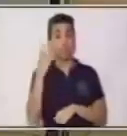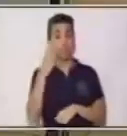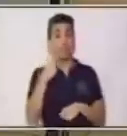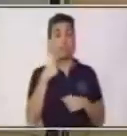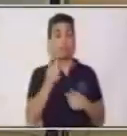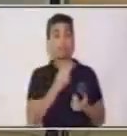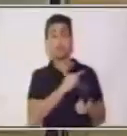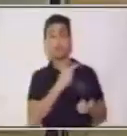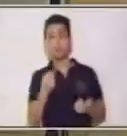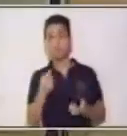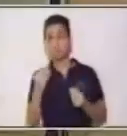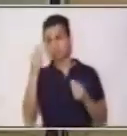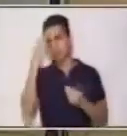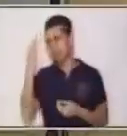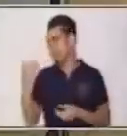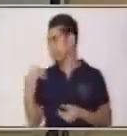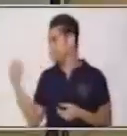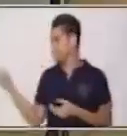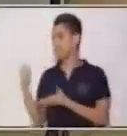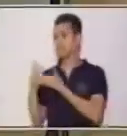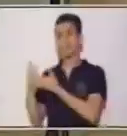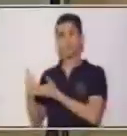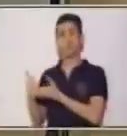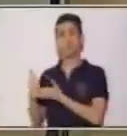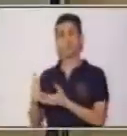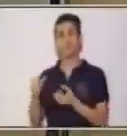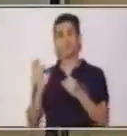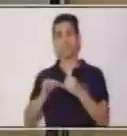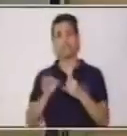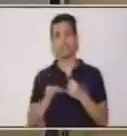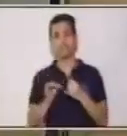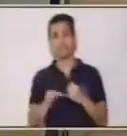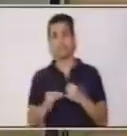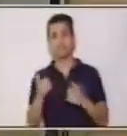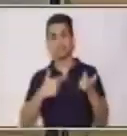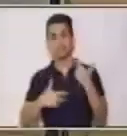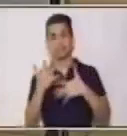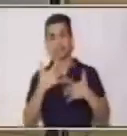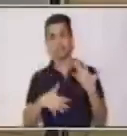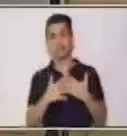recomendaciones. Agradecemos a Mauricio, quien nos acompañó en la interpretación de lengua